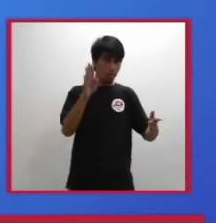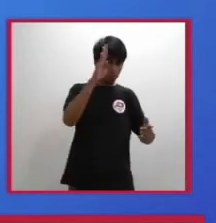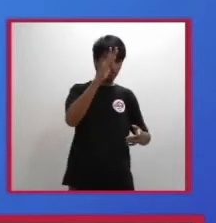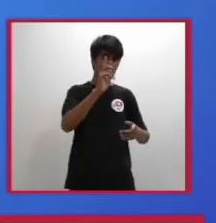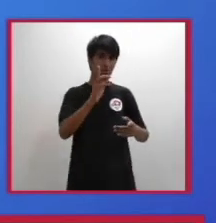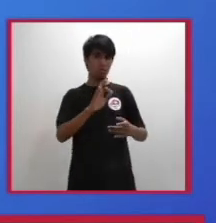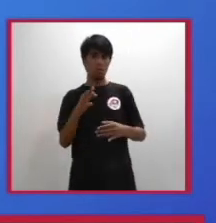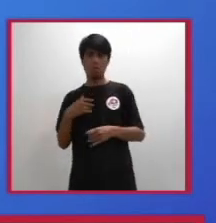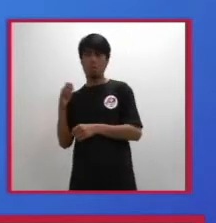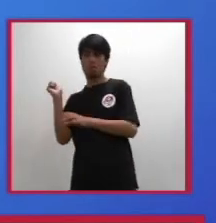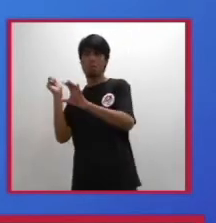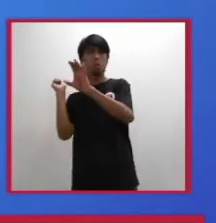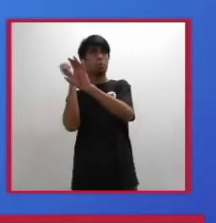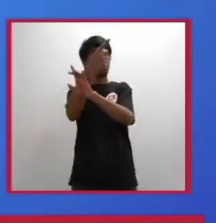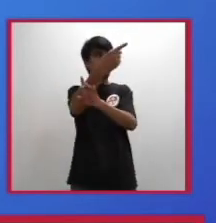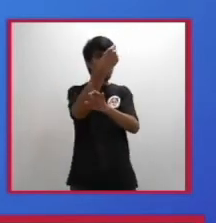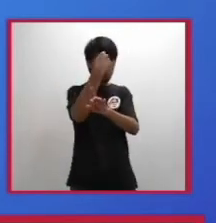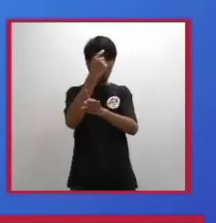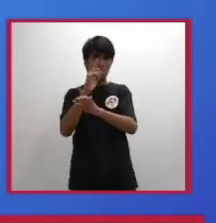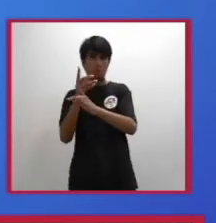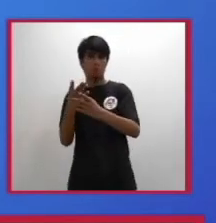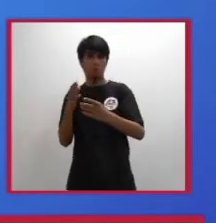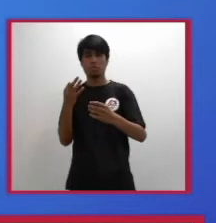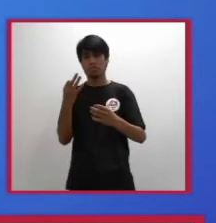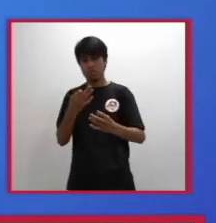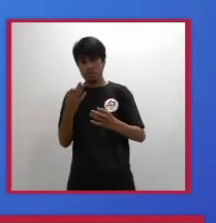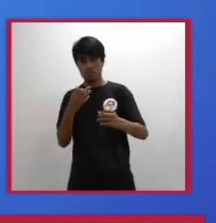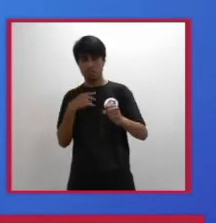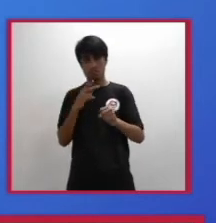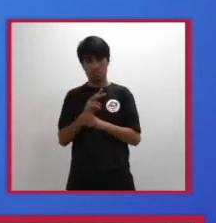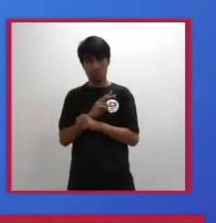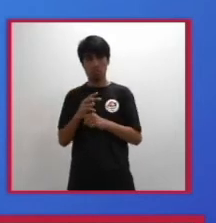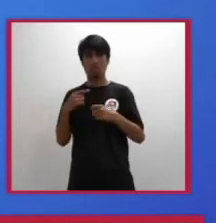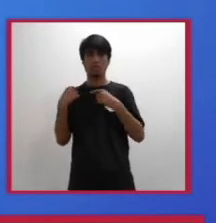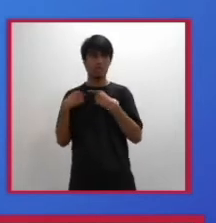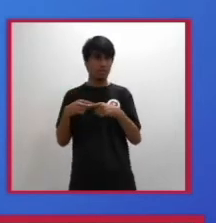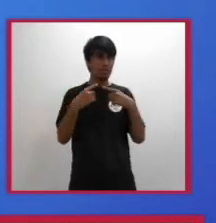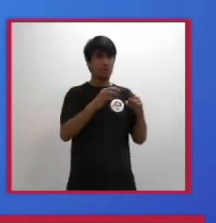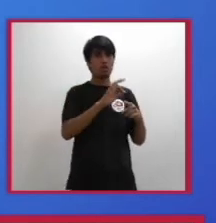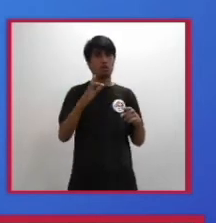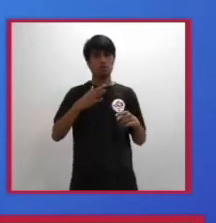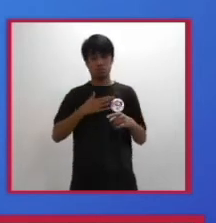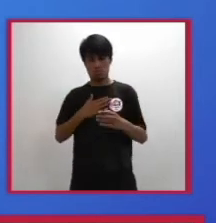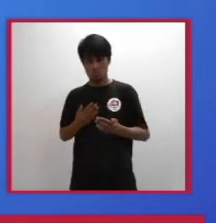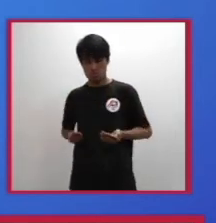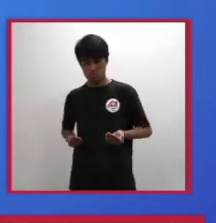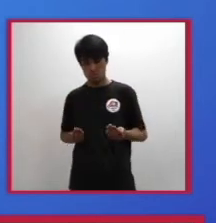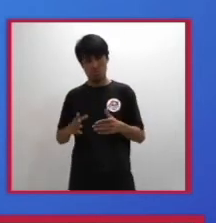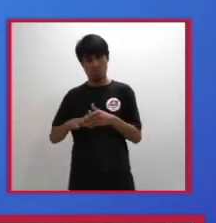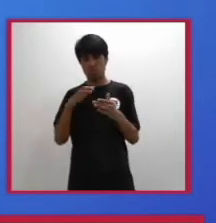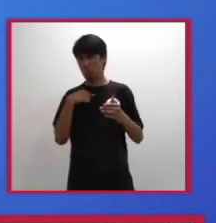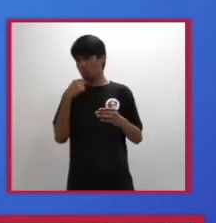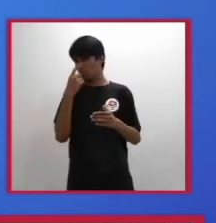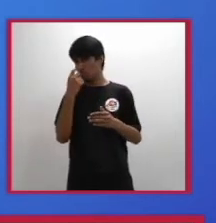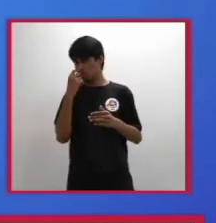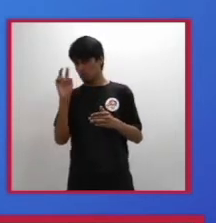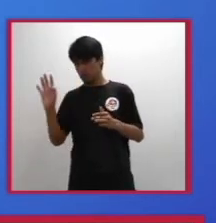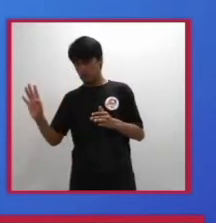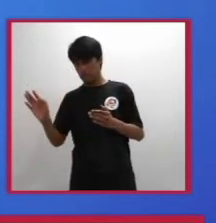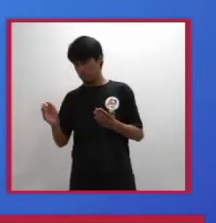contemplar las intervenciones de las diferentes personas o maquinarias como para poder